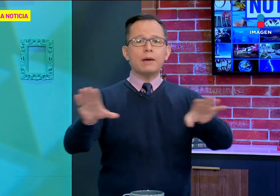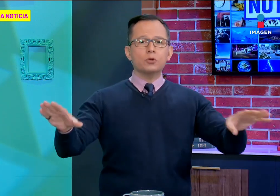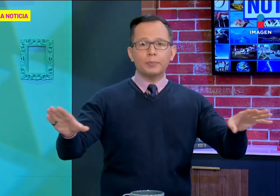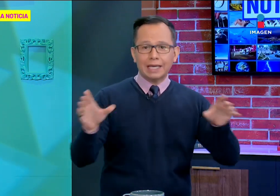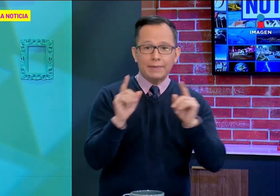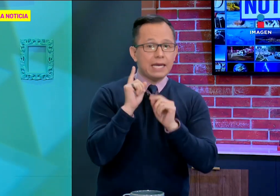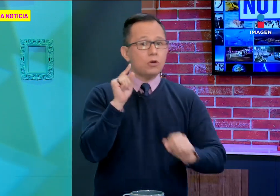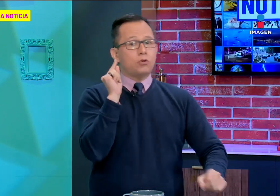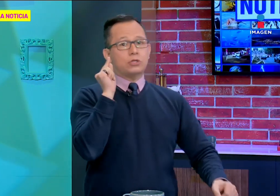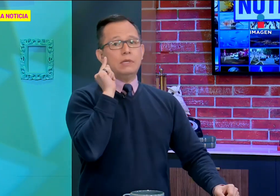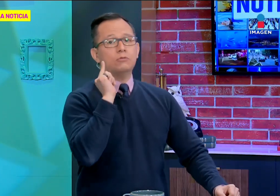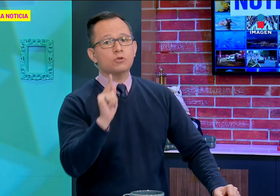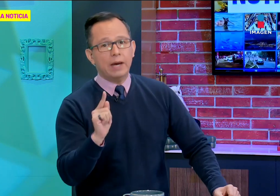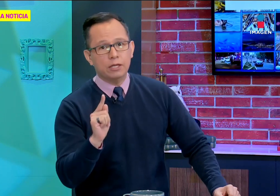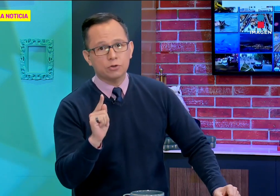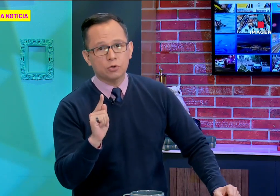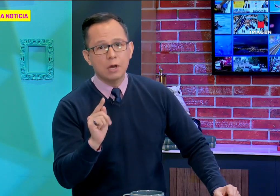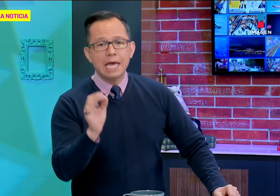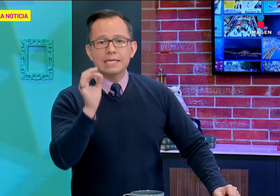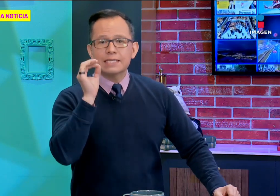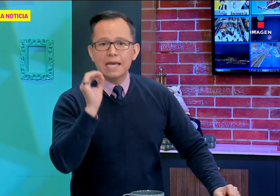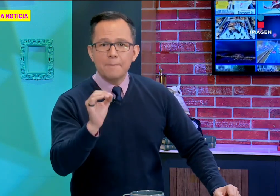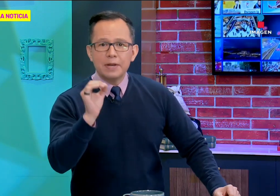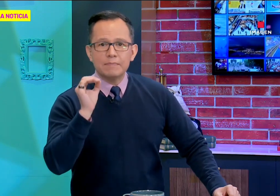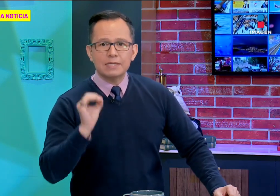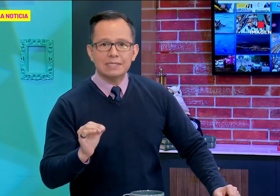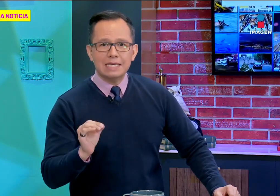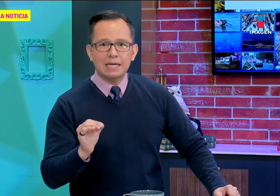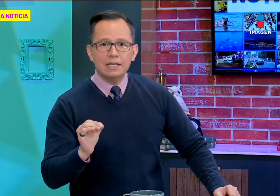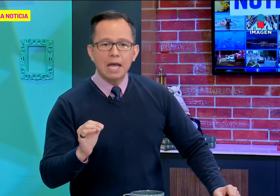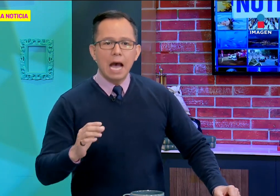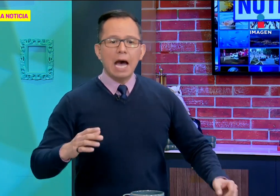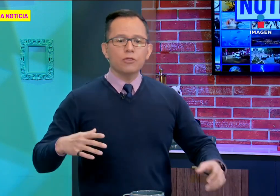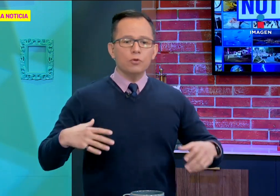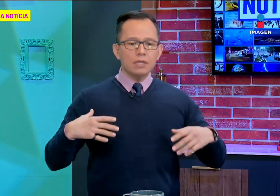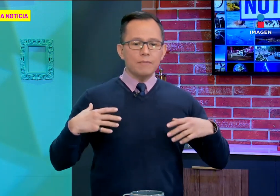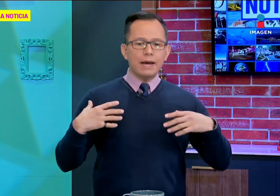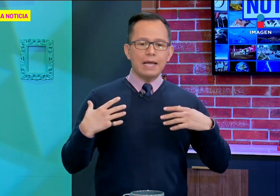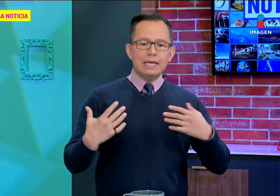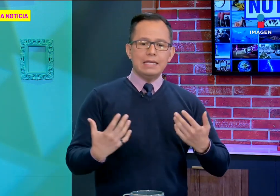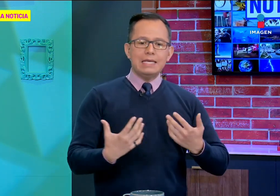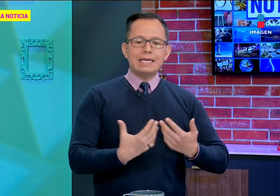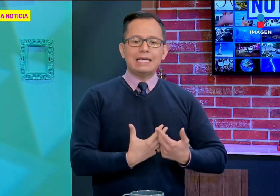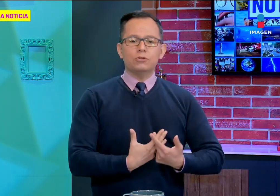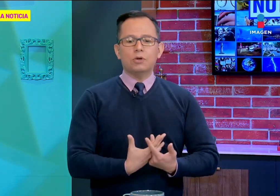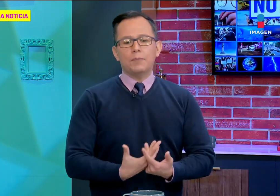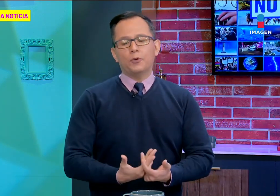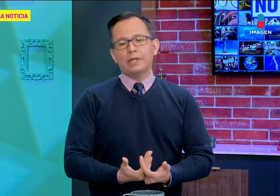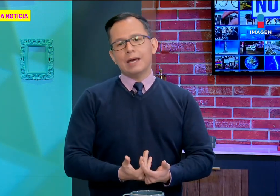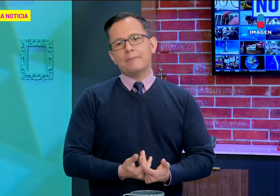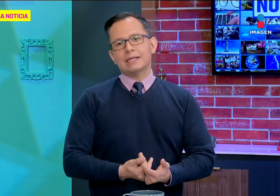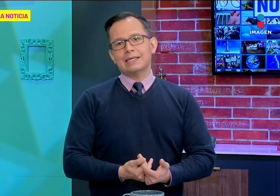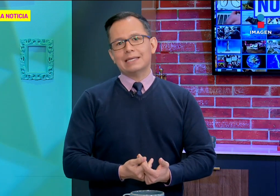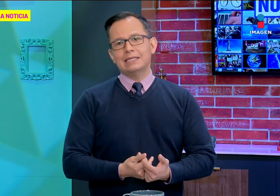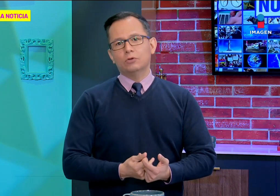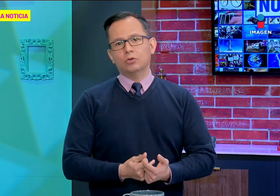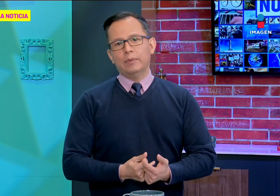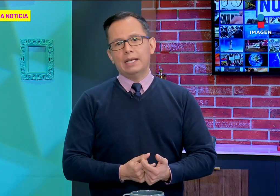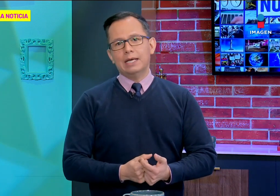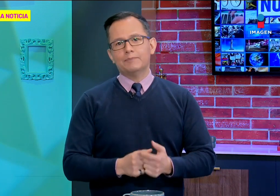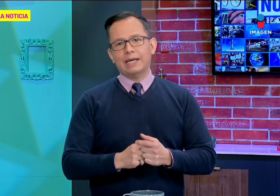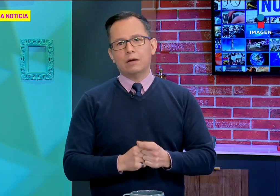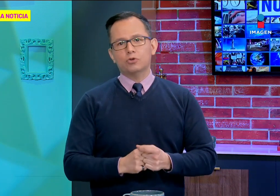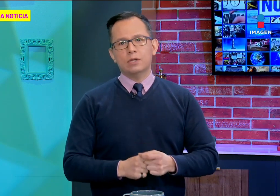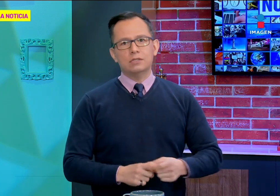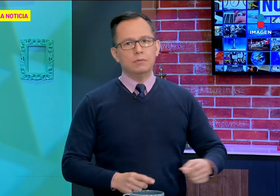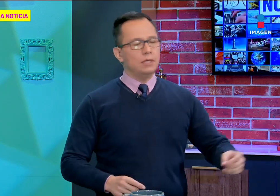ahora vamos para que vean que el conocimiento es valioso. Siempre investiguen a dónde van a ir y qué es lo que podría pasar si no toman